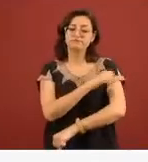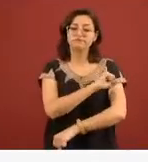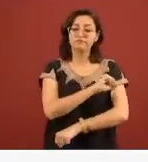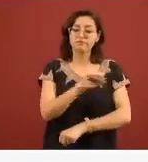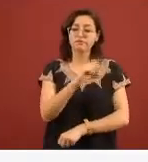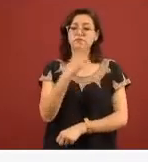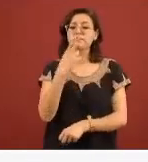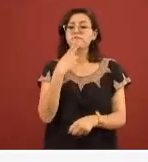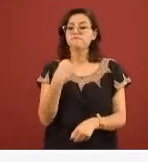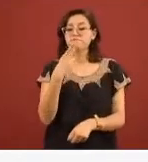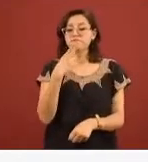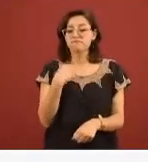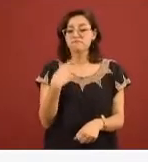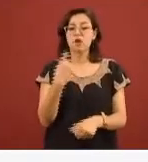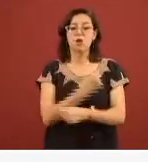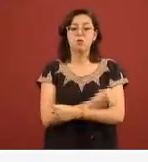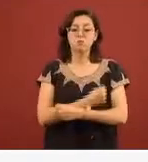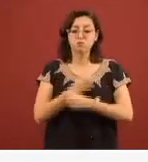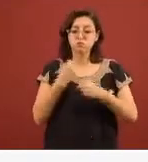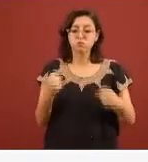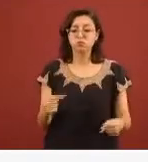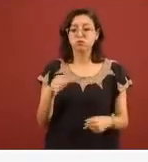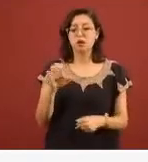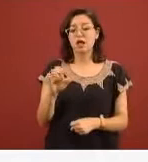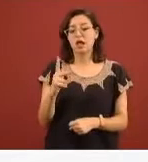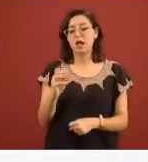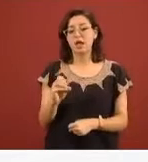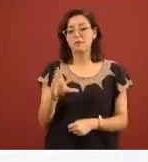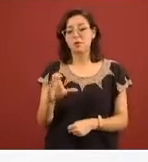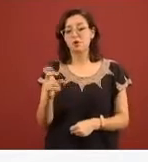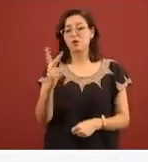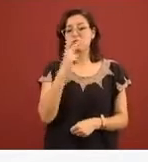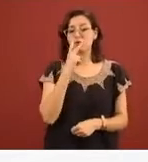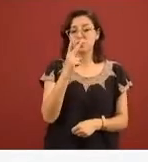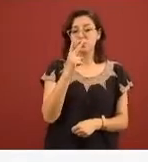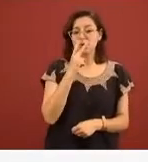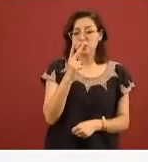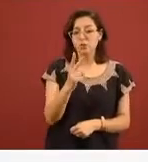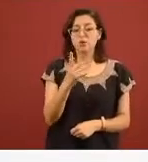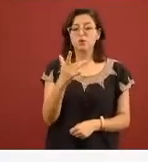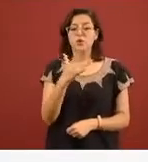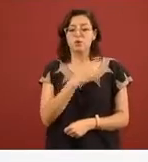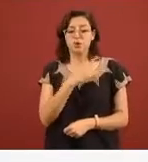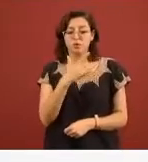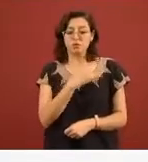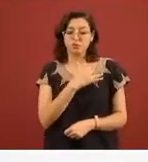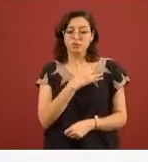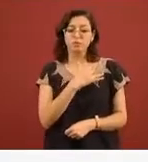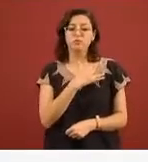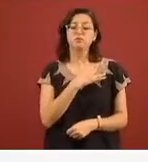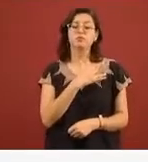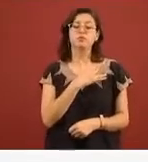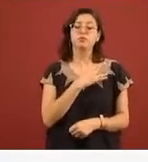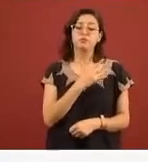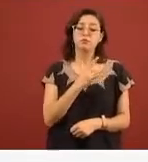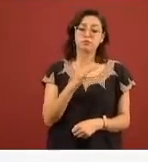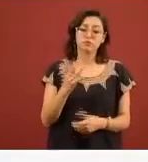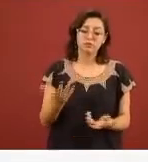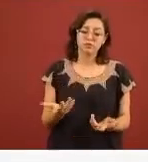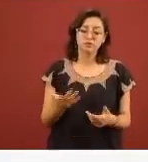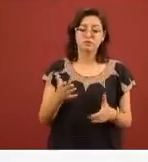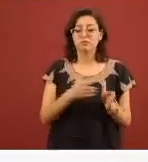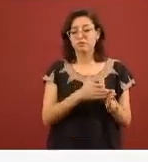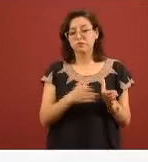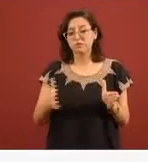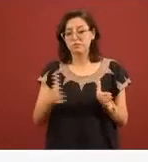diabetes, obesidad, enfermedad pulmonar obstructiva crónica, tabaquismo, enfermedad cardiovascular en un momento determinado, como